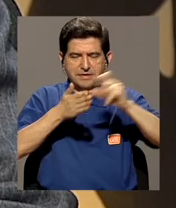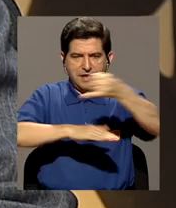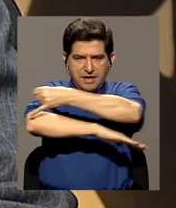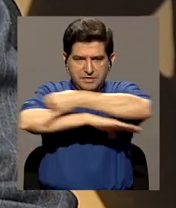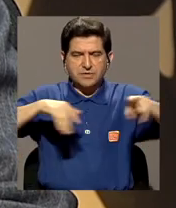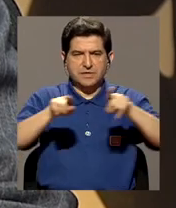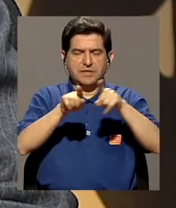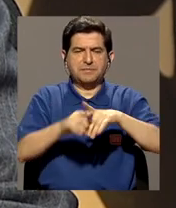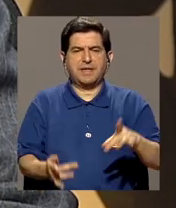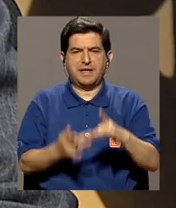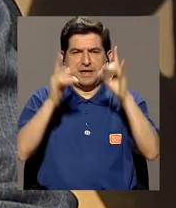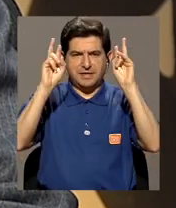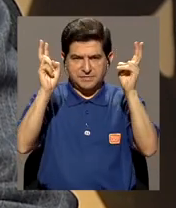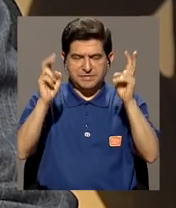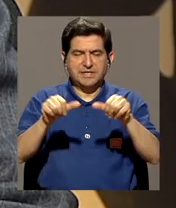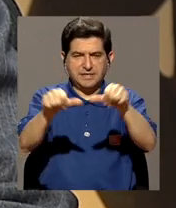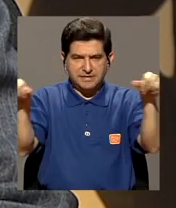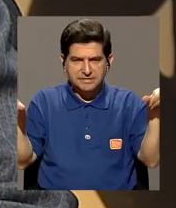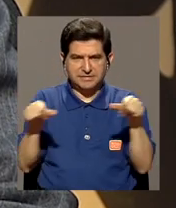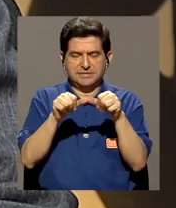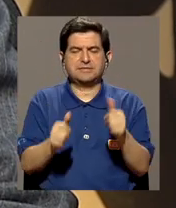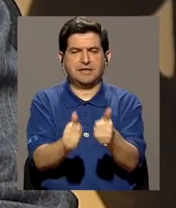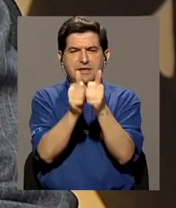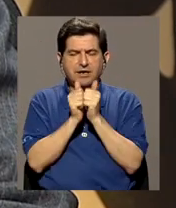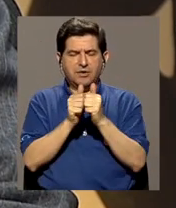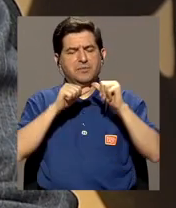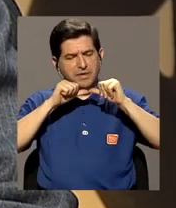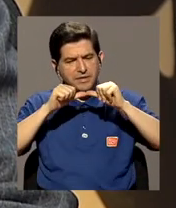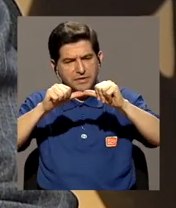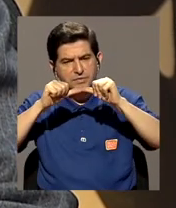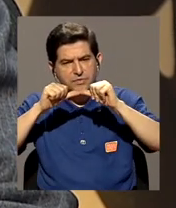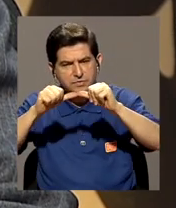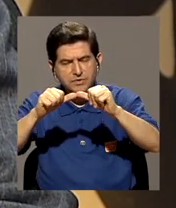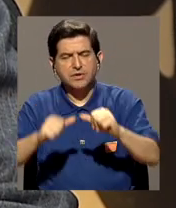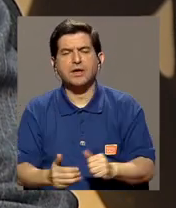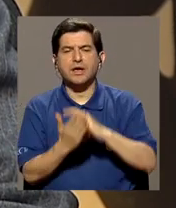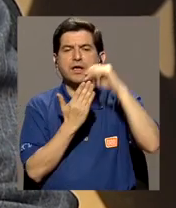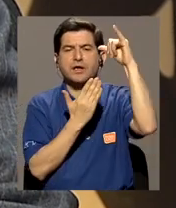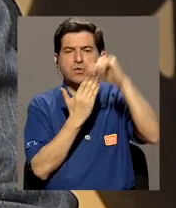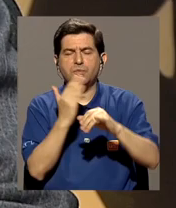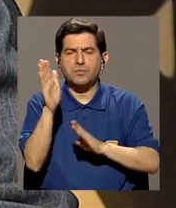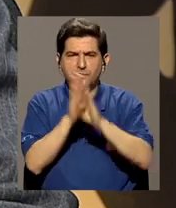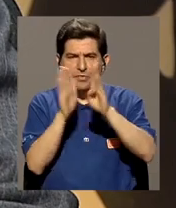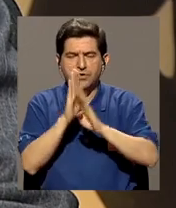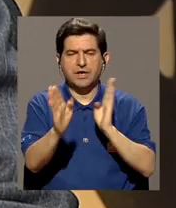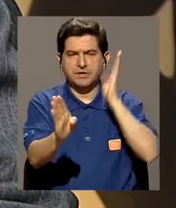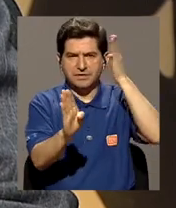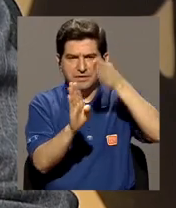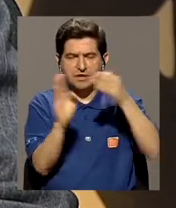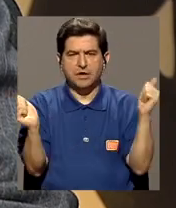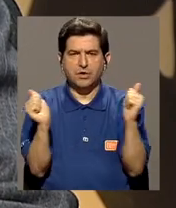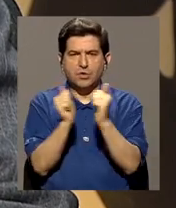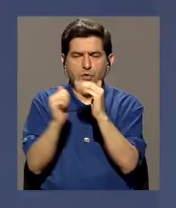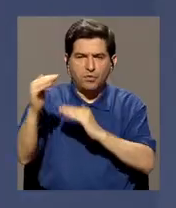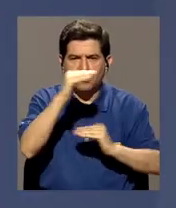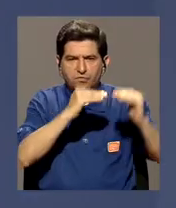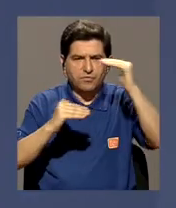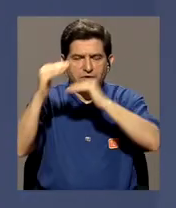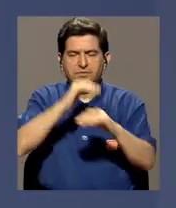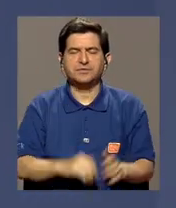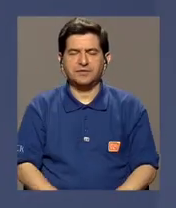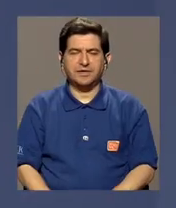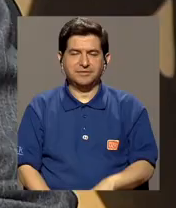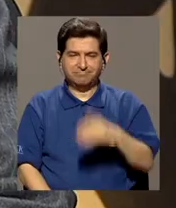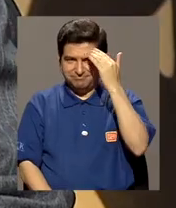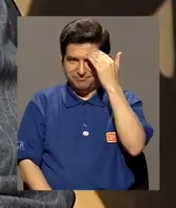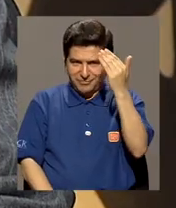ingeniería pero además un especialista en esta área que nos ha acompañado sistemáticamente en un proyecto que desarrollamos directamente con la facultad qué